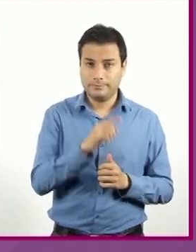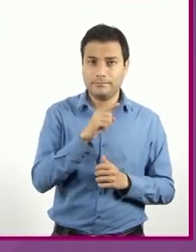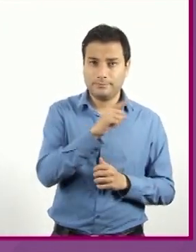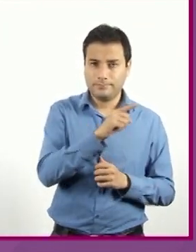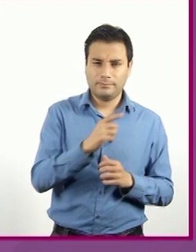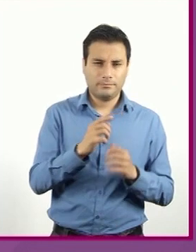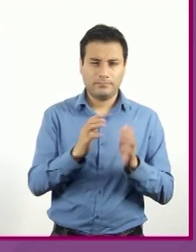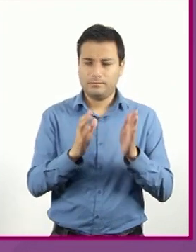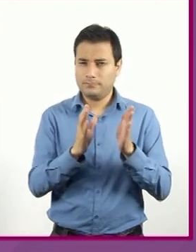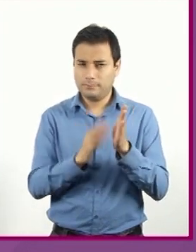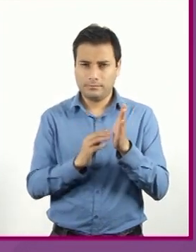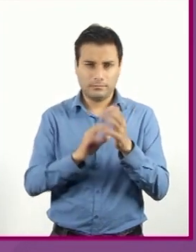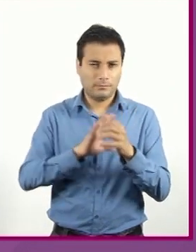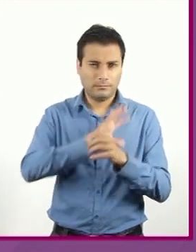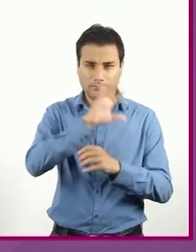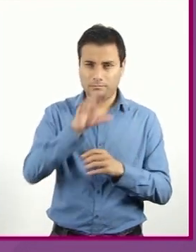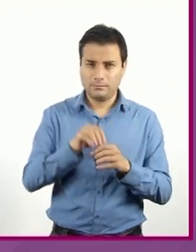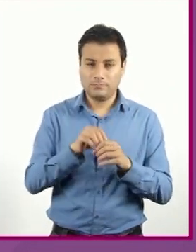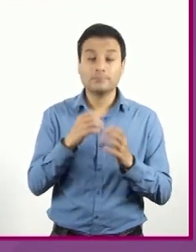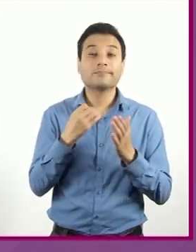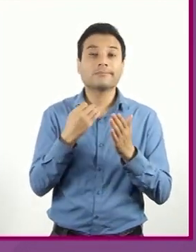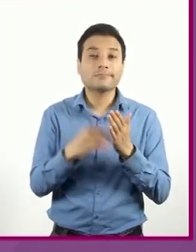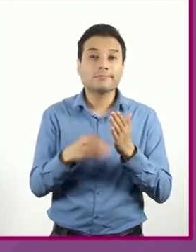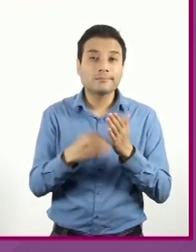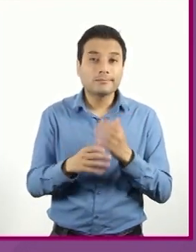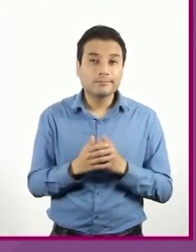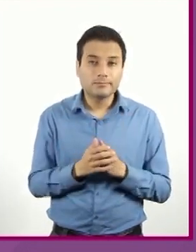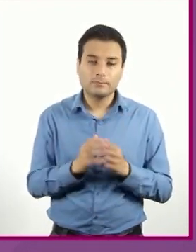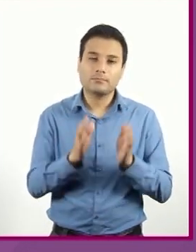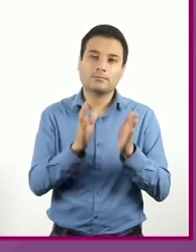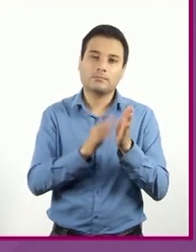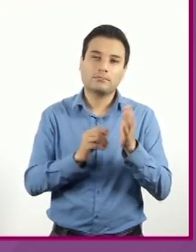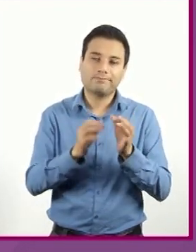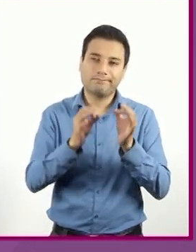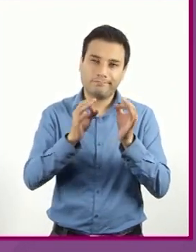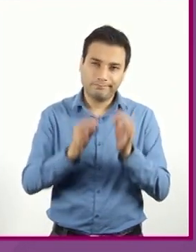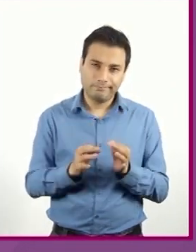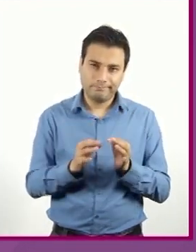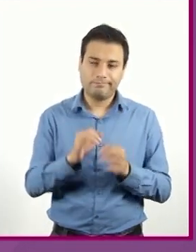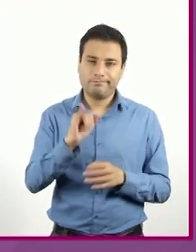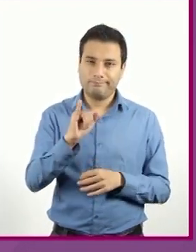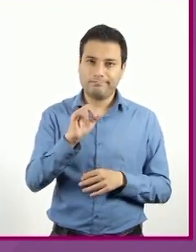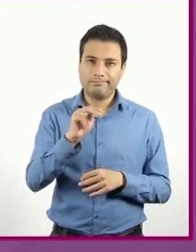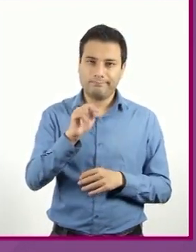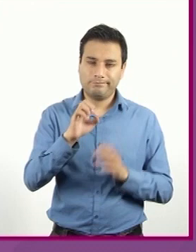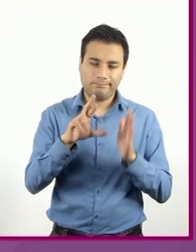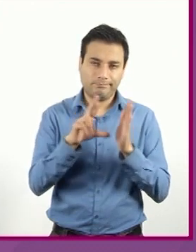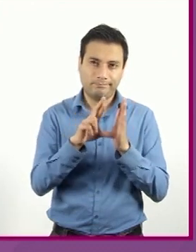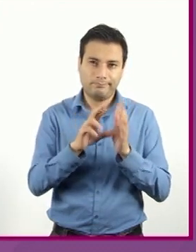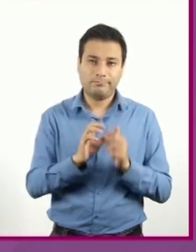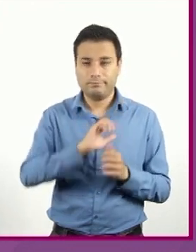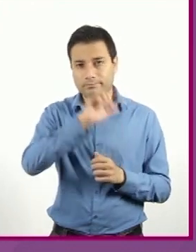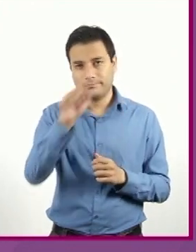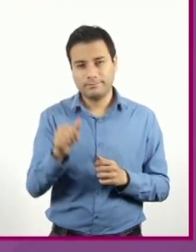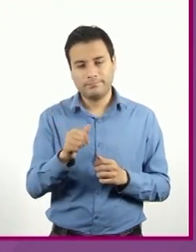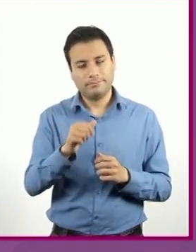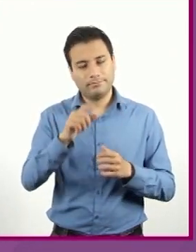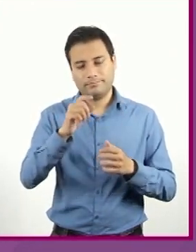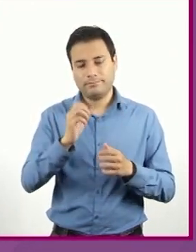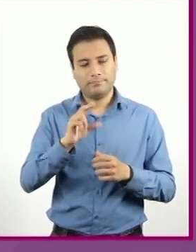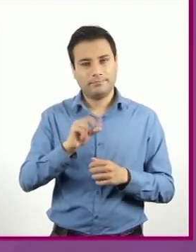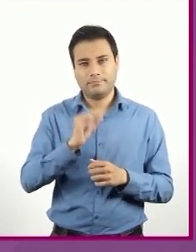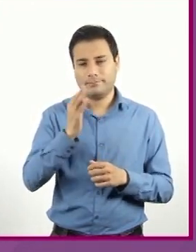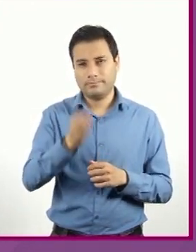todos los papeles, menos la original de la credencial del INE, y lo volvieron a regresar.